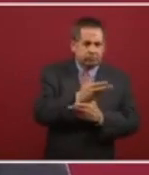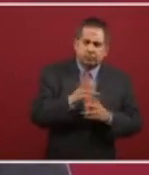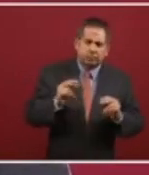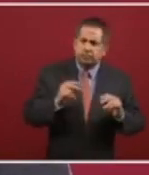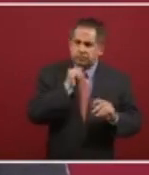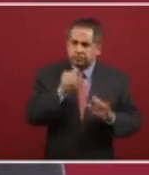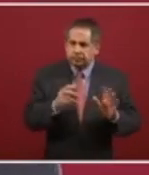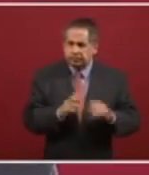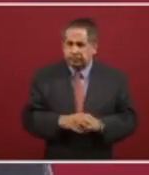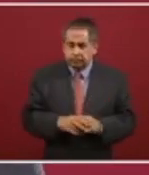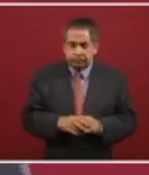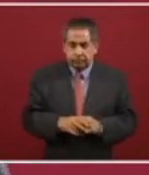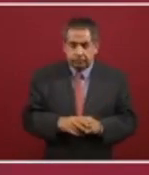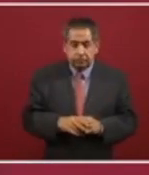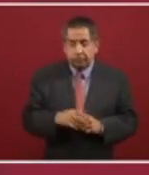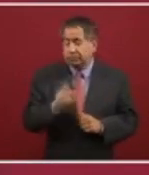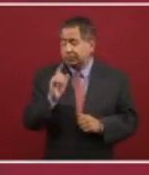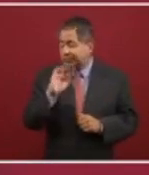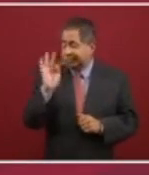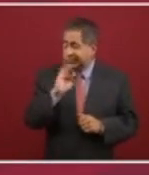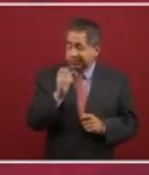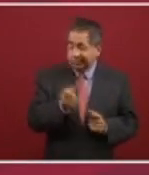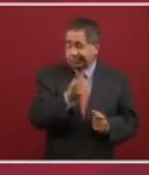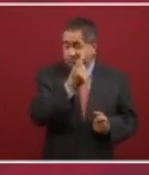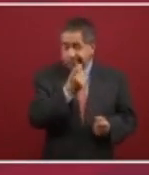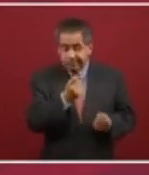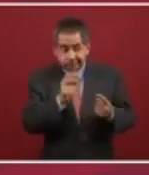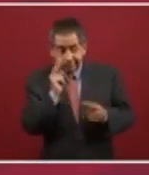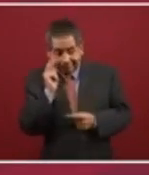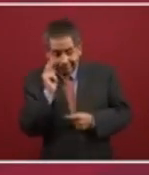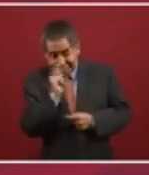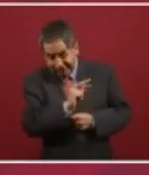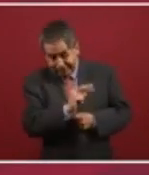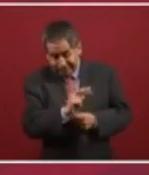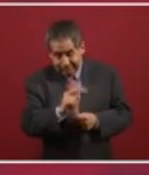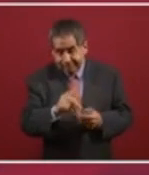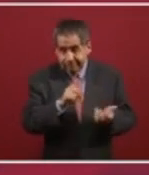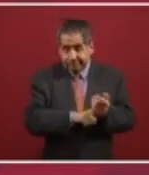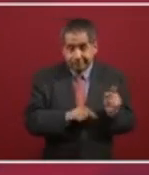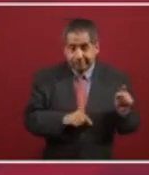entrometernos. Solo en aquellos casos en donde vemos que